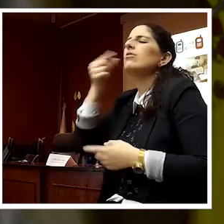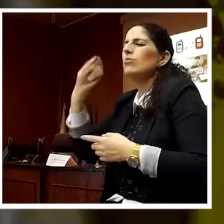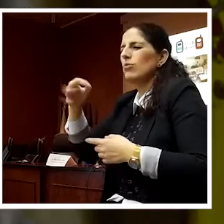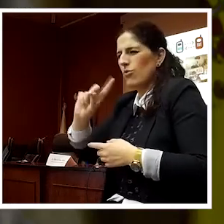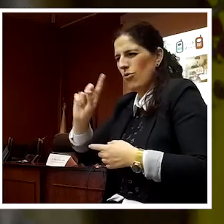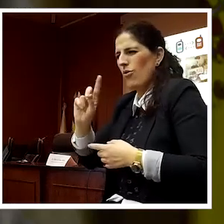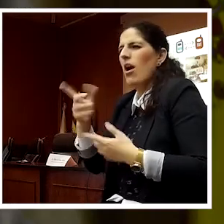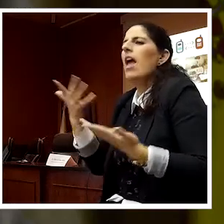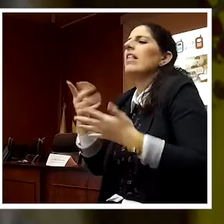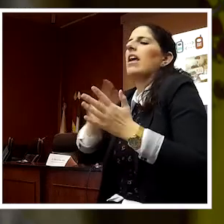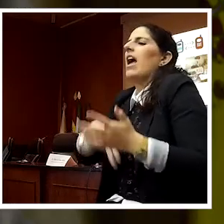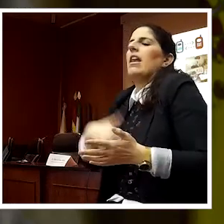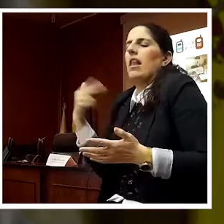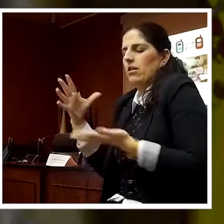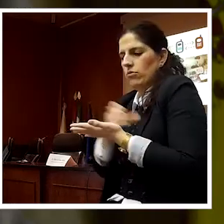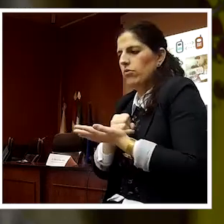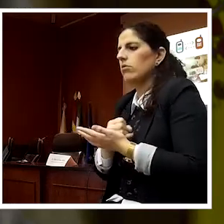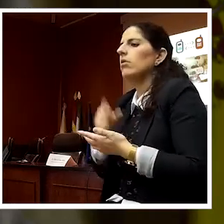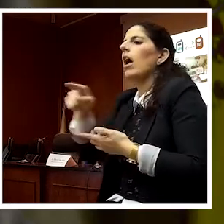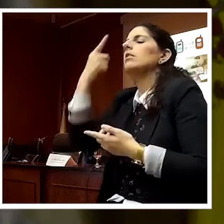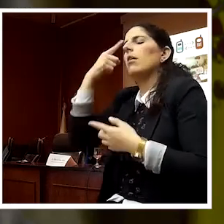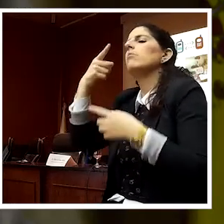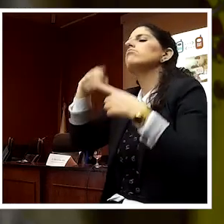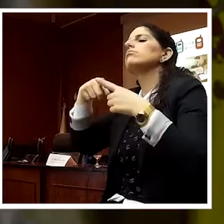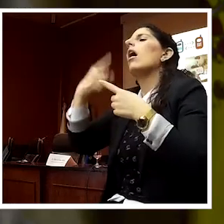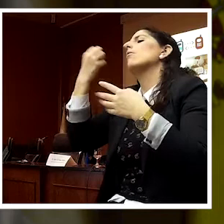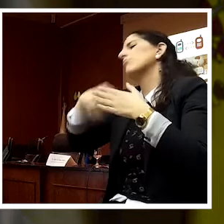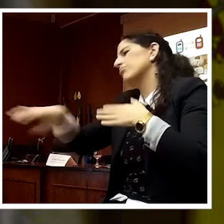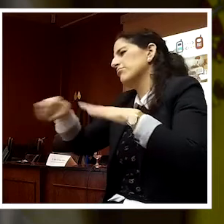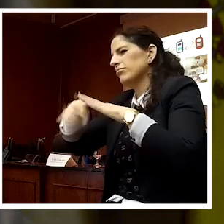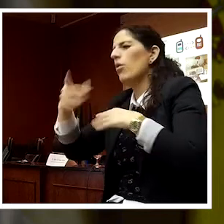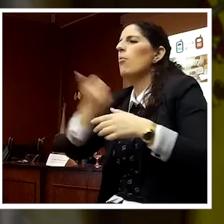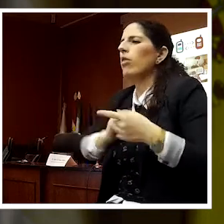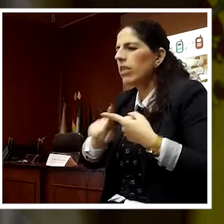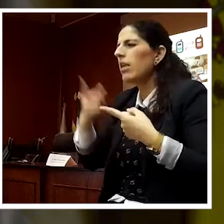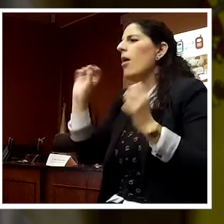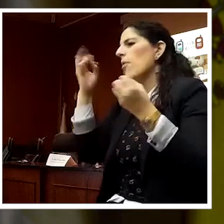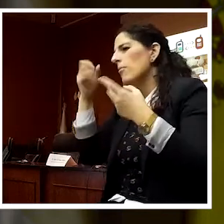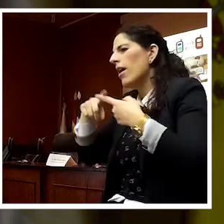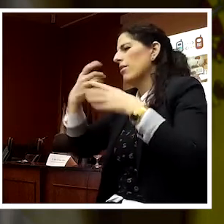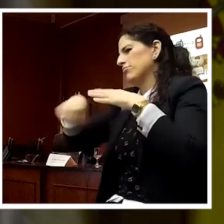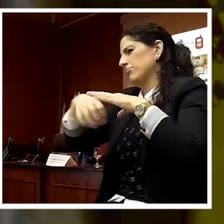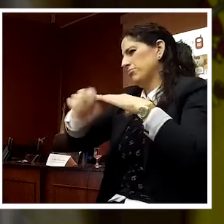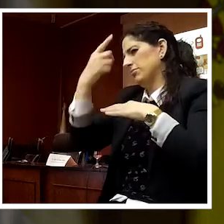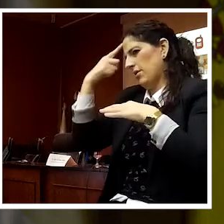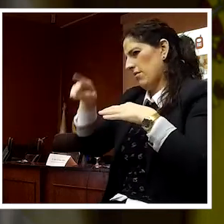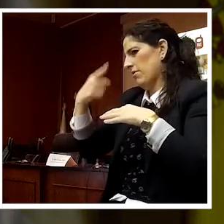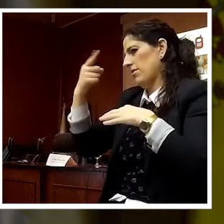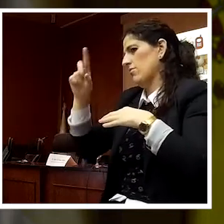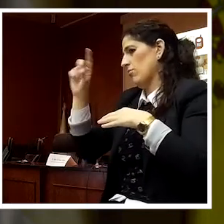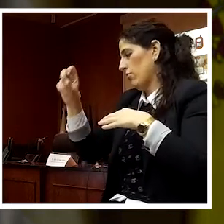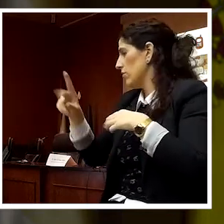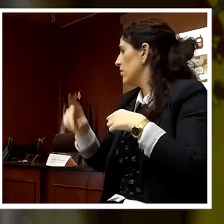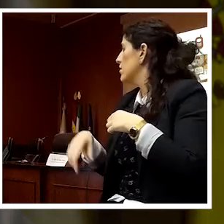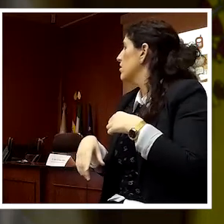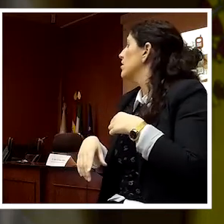debe llamar al 112 y ellos gestionan la llamada. Gestionan la policía, bomberos, protección civil, cualquier tipo de